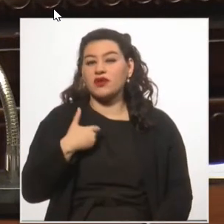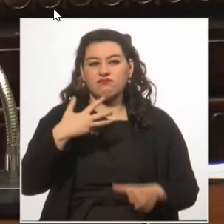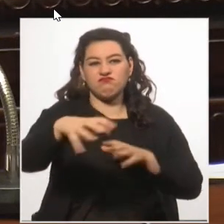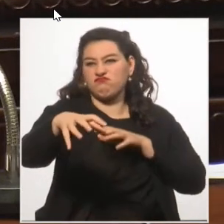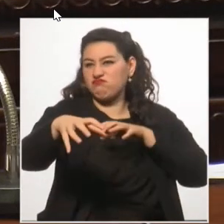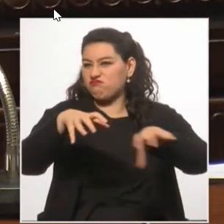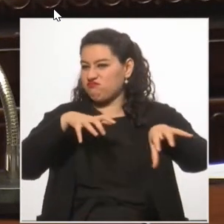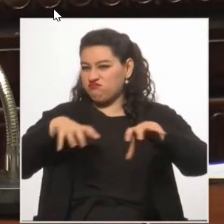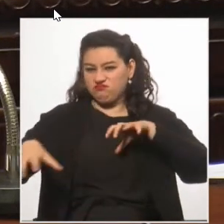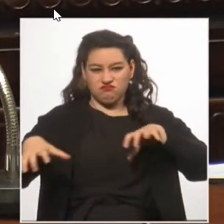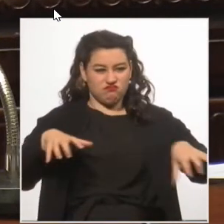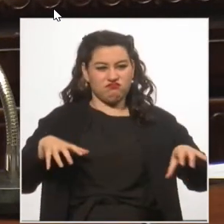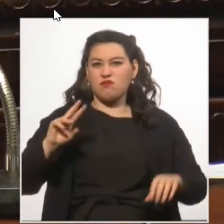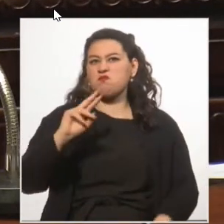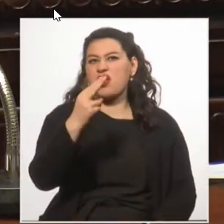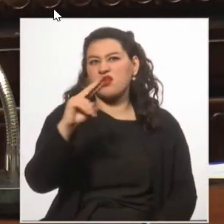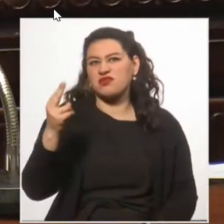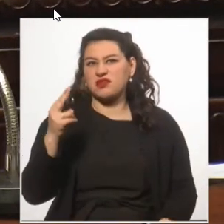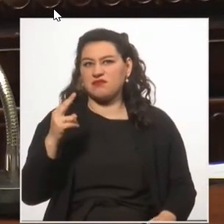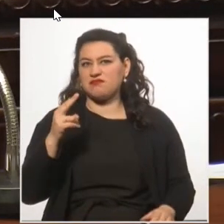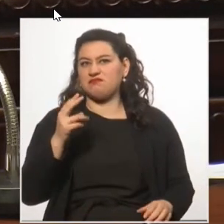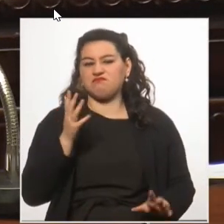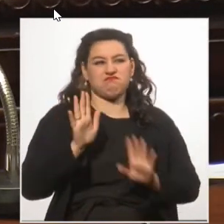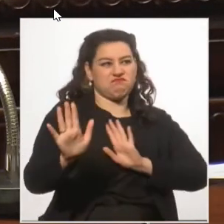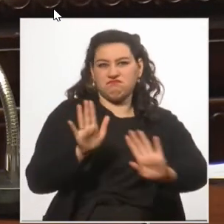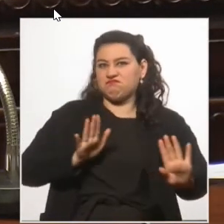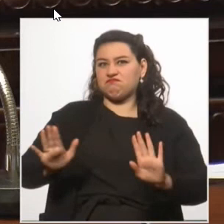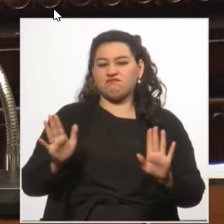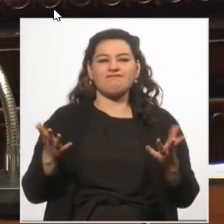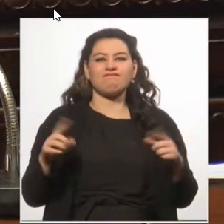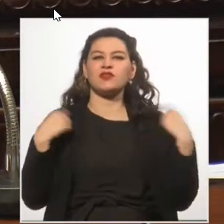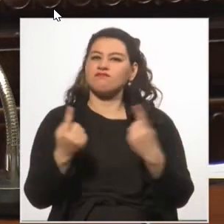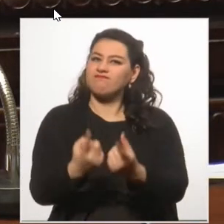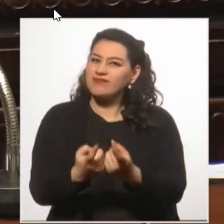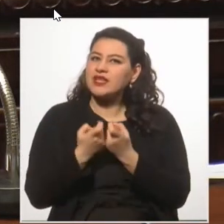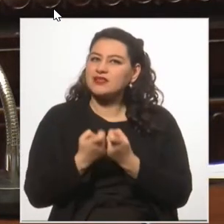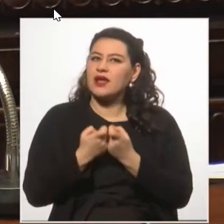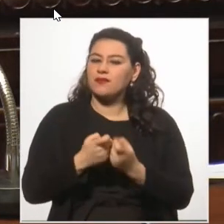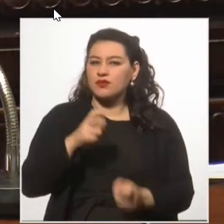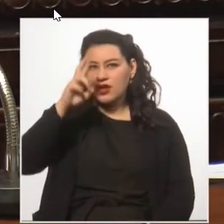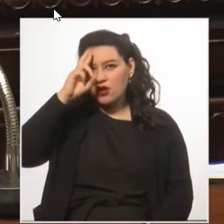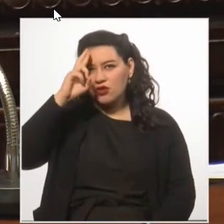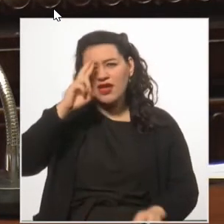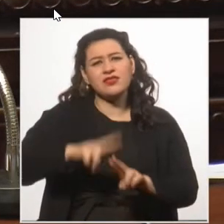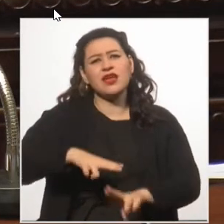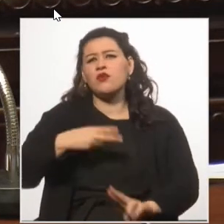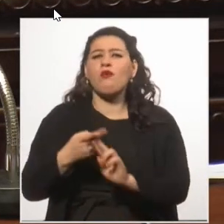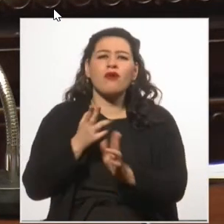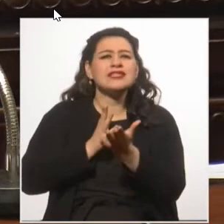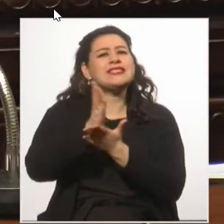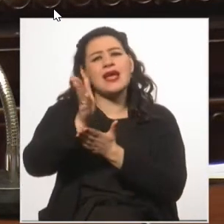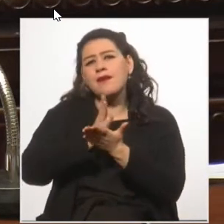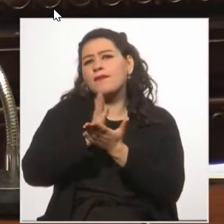división, destrucción y muerte. Pensamos que es necesario recordar una vez más y siempre